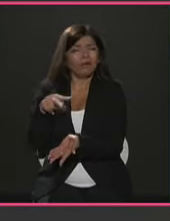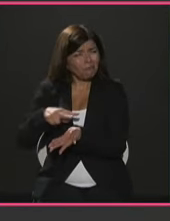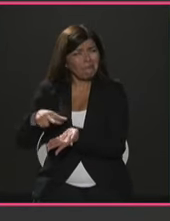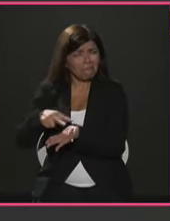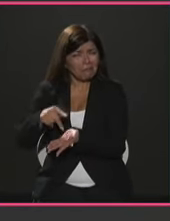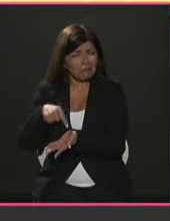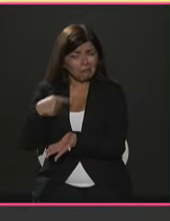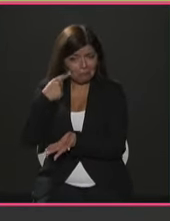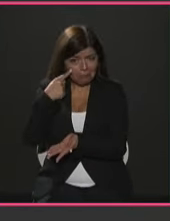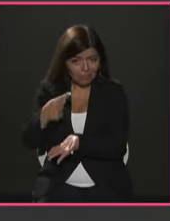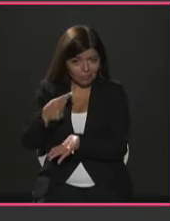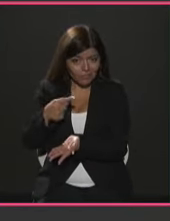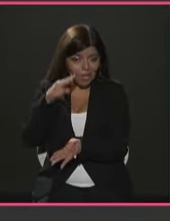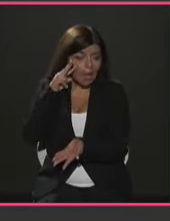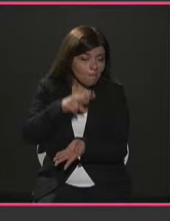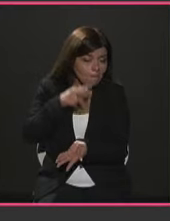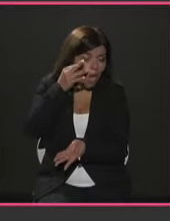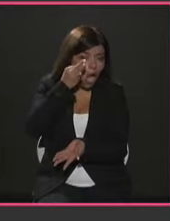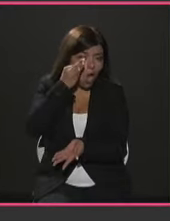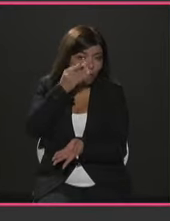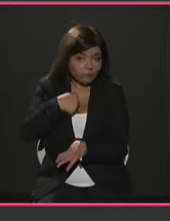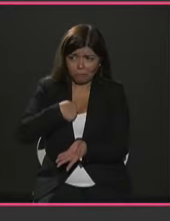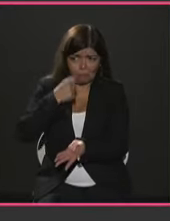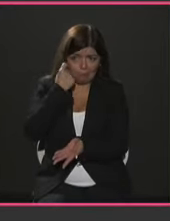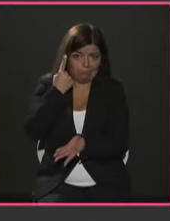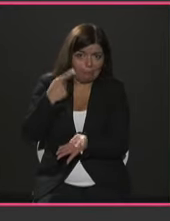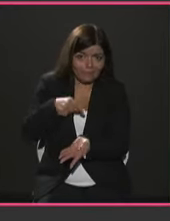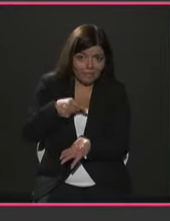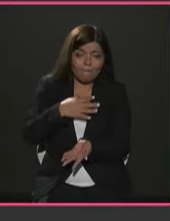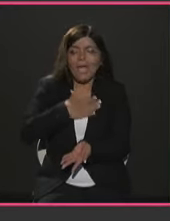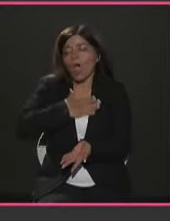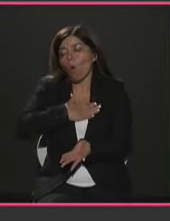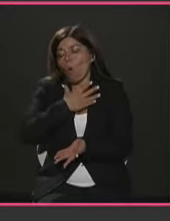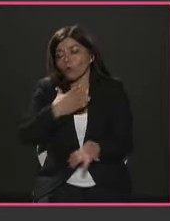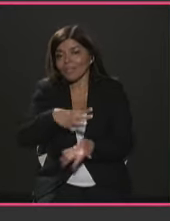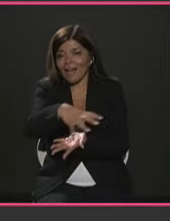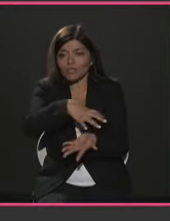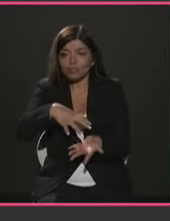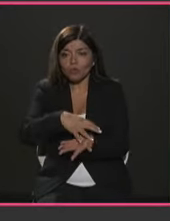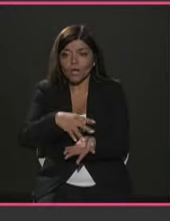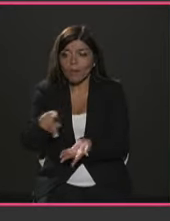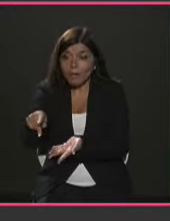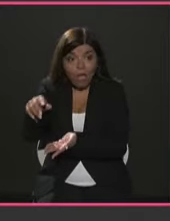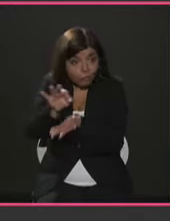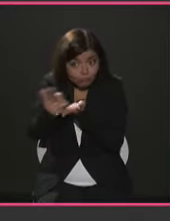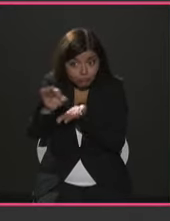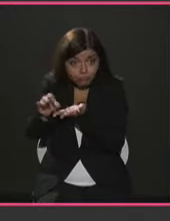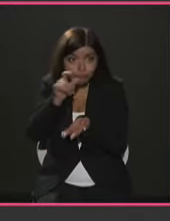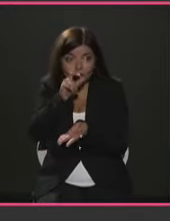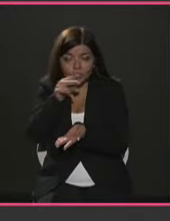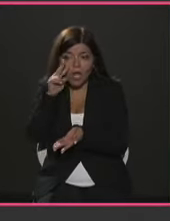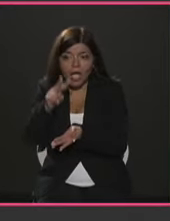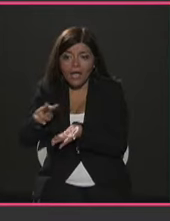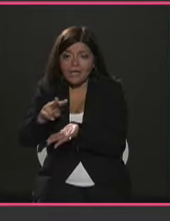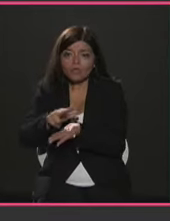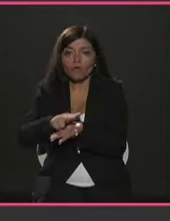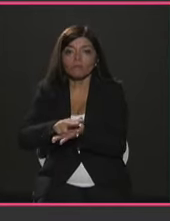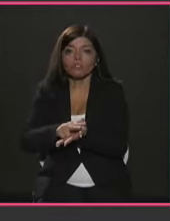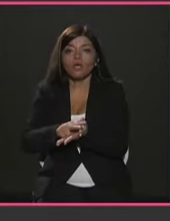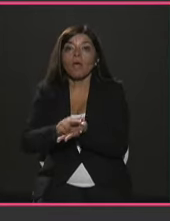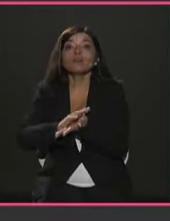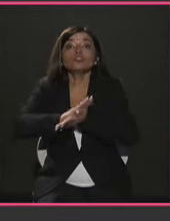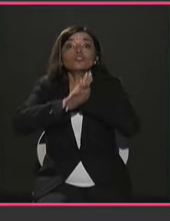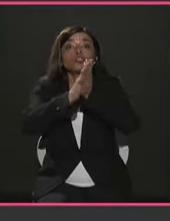que habitualmente miro y observo fascin todas las ciudades pero También tenemos que entender que todas ellas